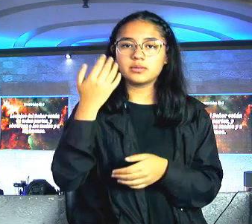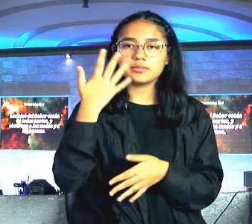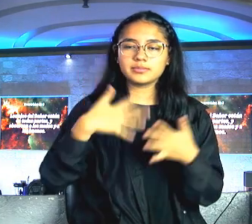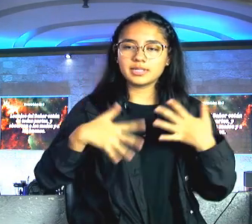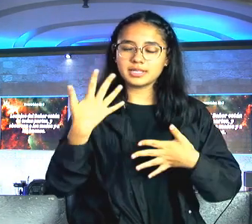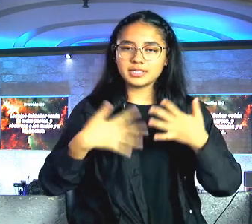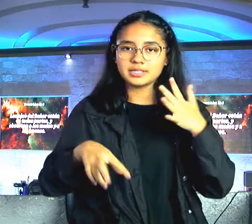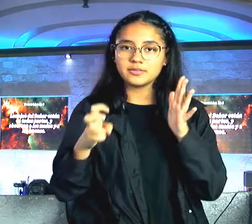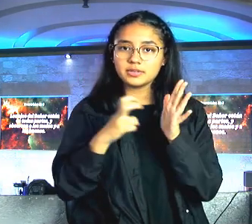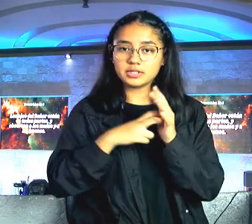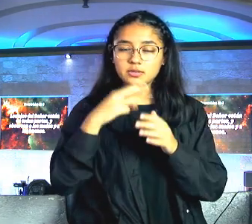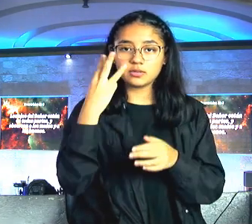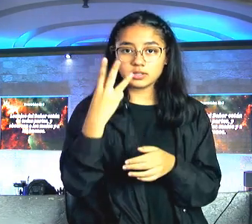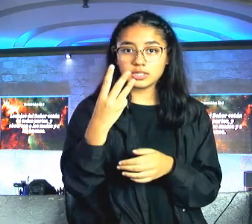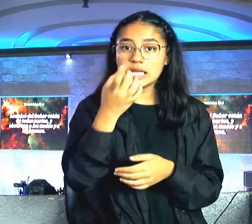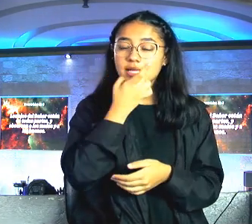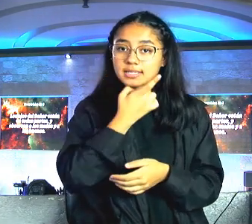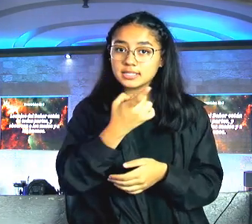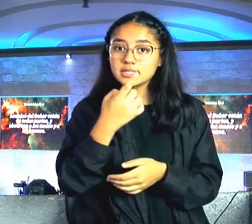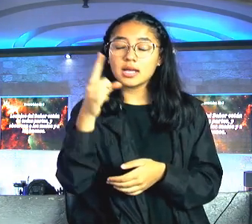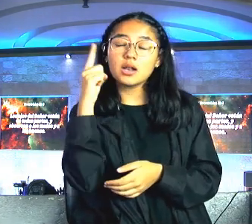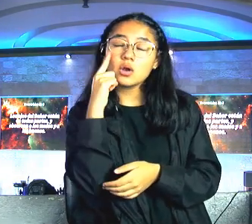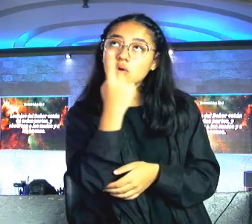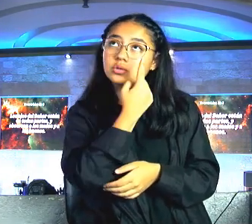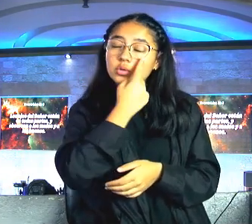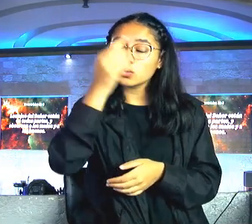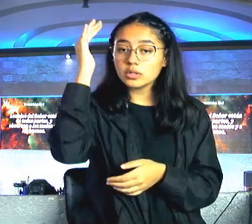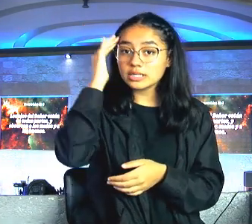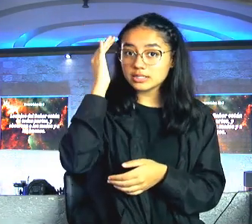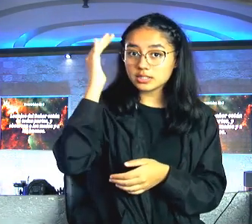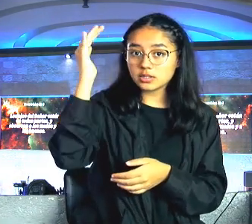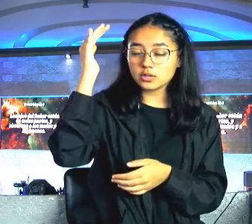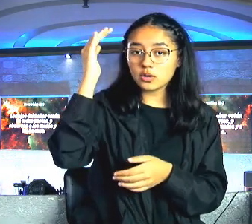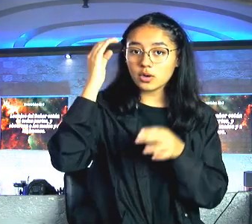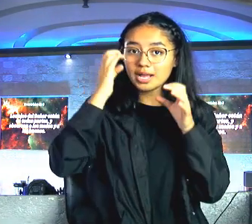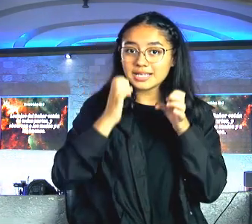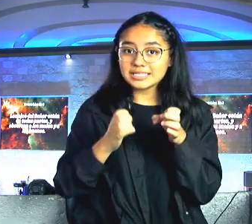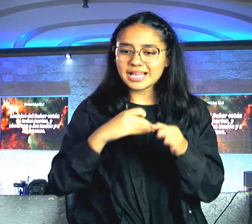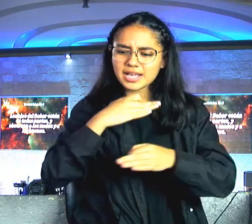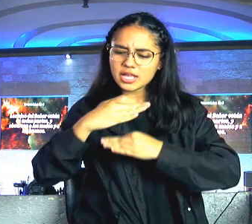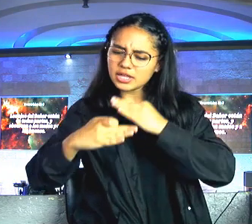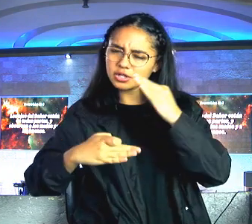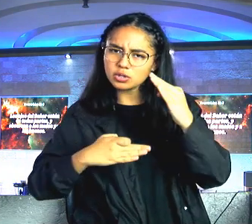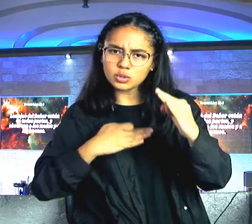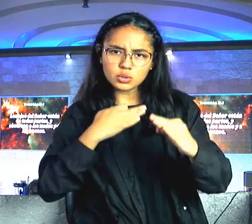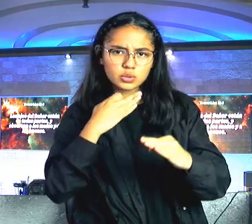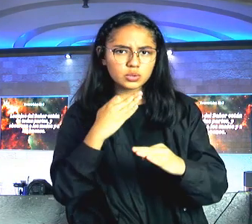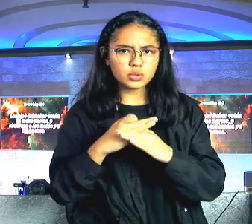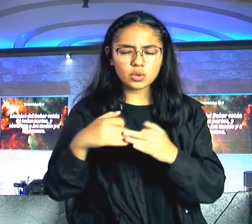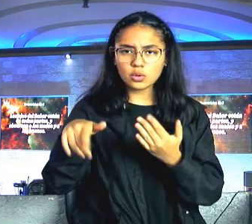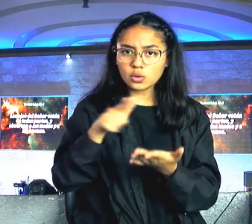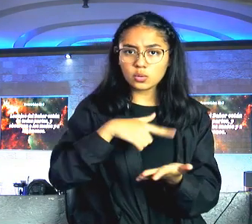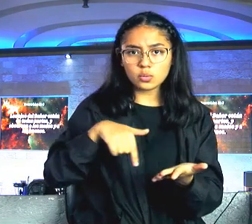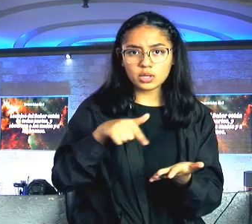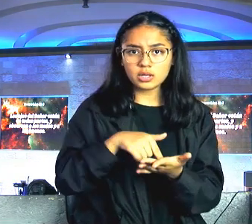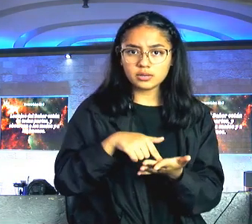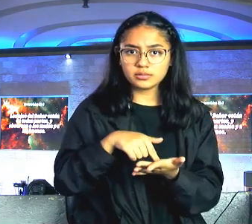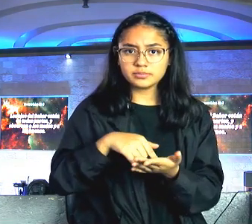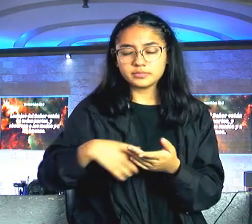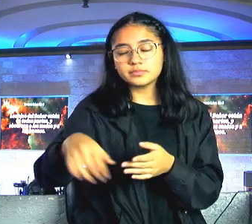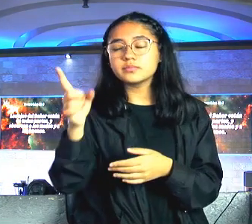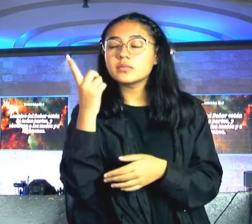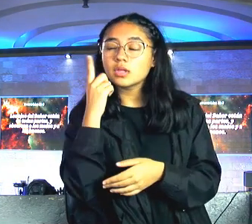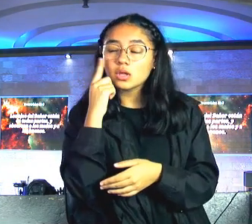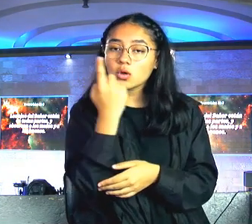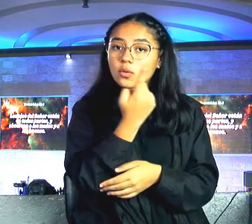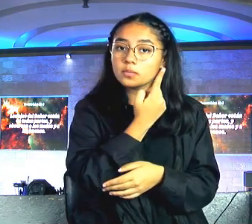los ojos del Señor, ¿en dónde están? ¿En dónde están? En todas partes. Y observan, ¿a quién